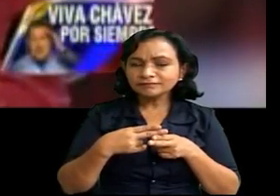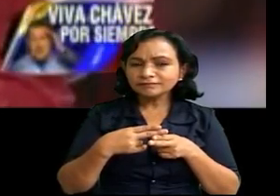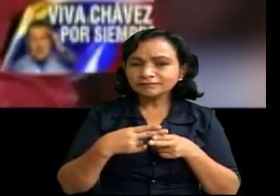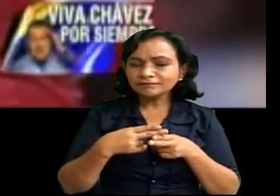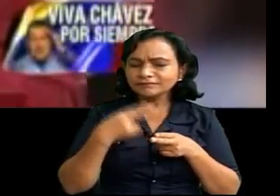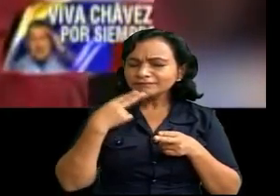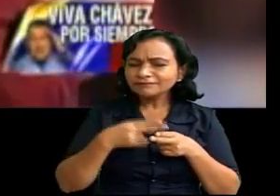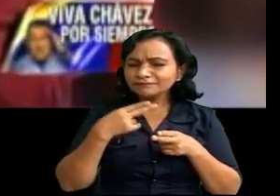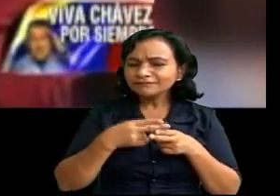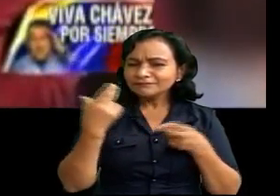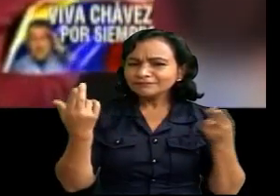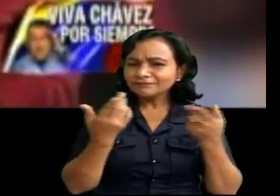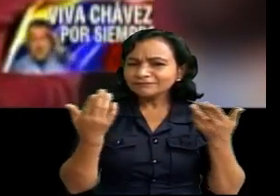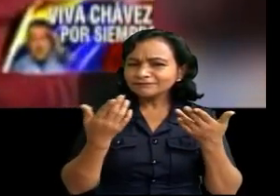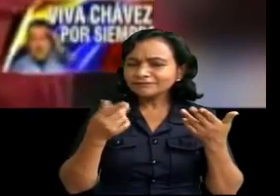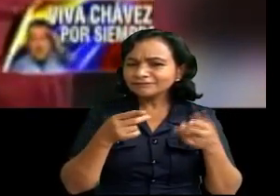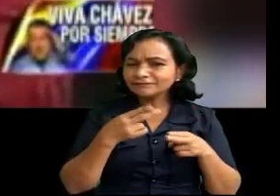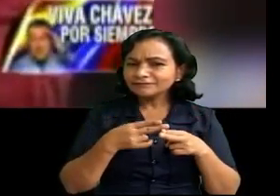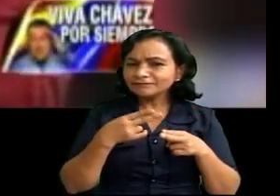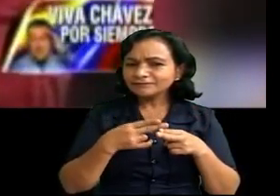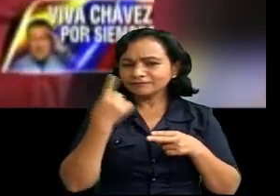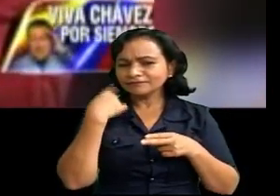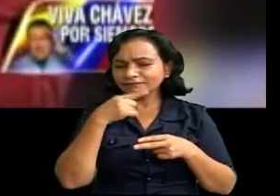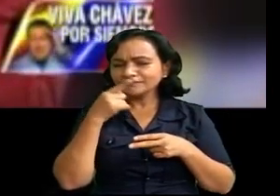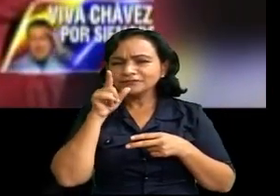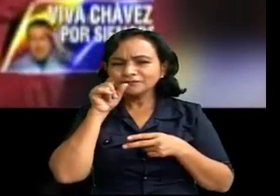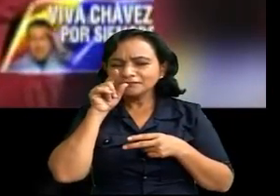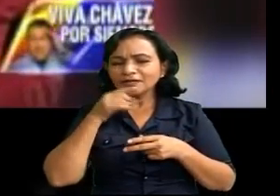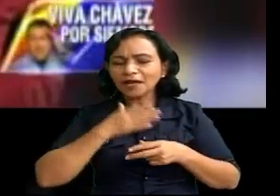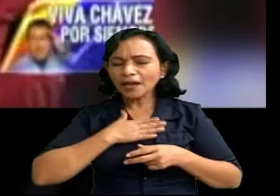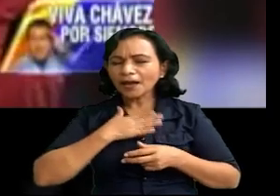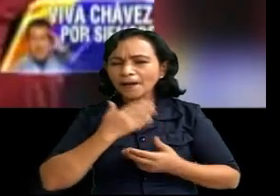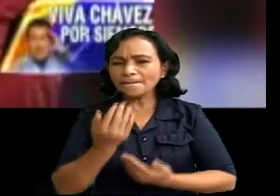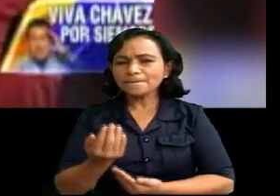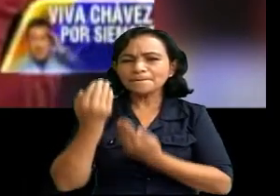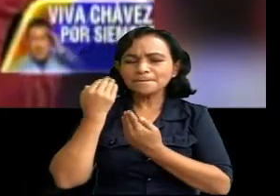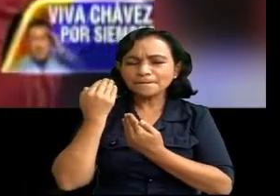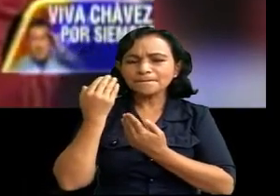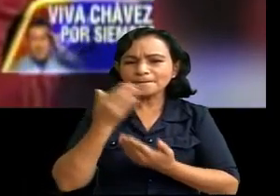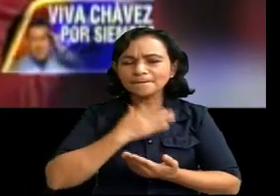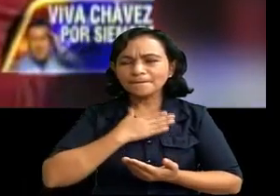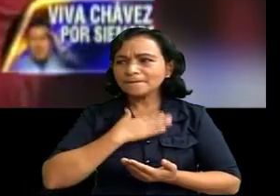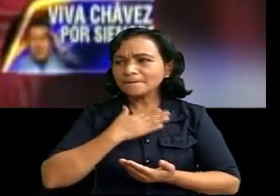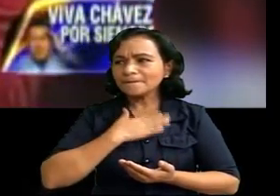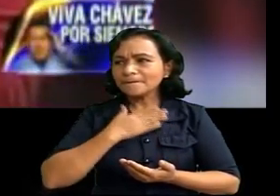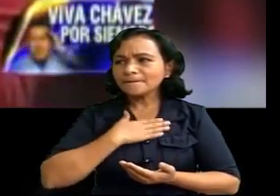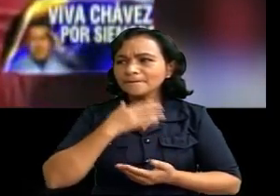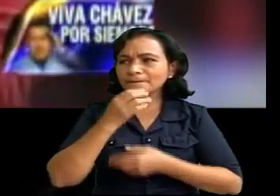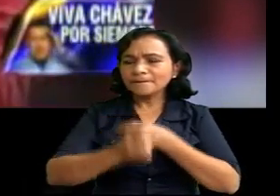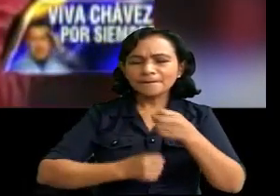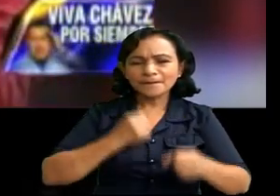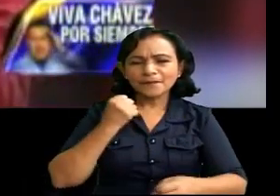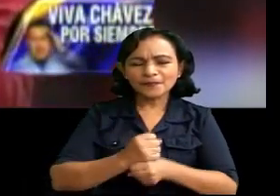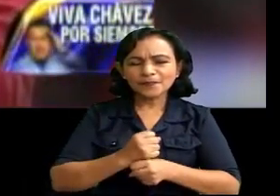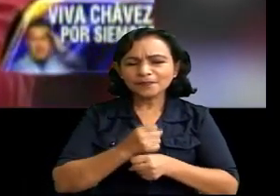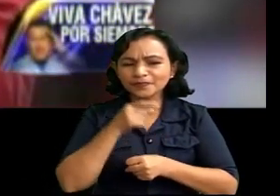Ajá. Oye, ¿tú te pareces al gallito a mi nieto? Pedro. Ajá. ¿Cuántos años tienes tú?